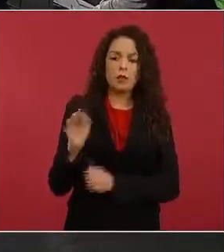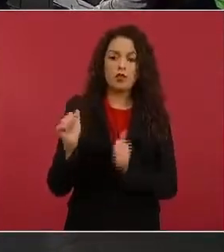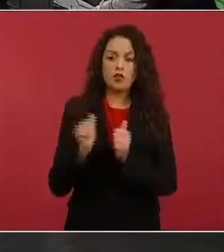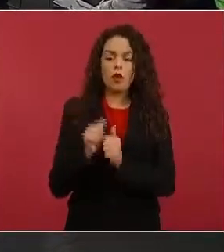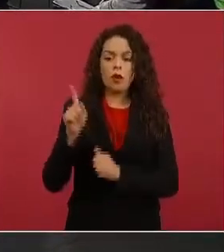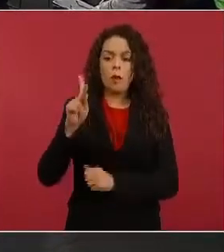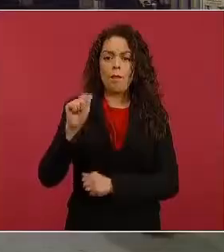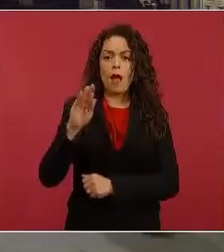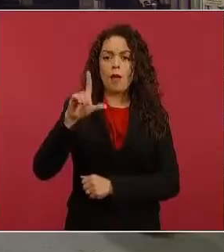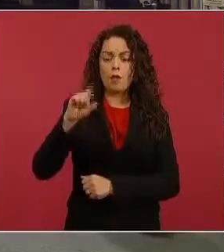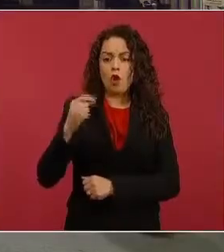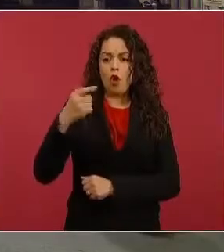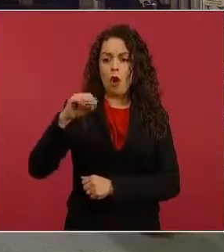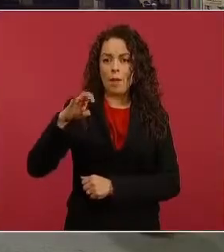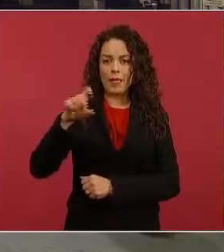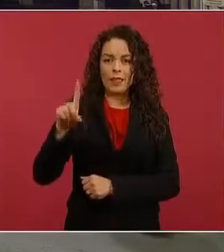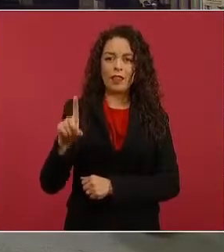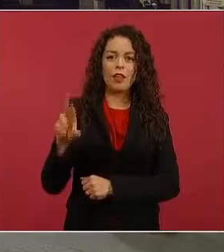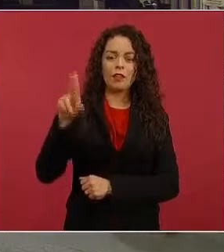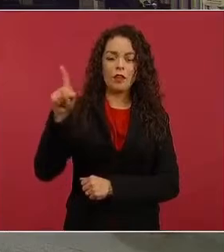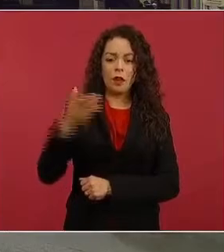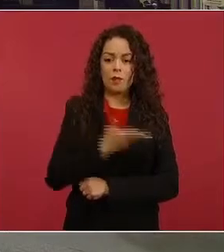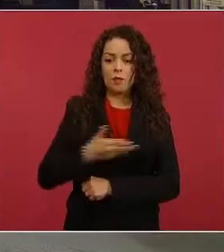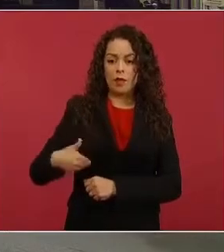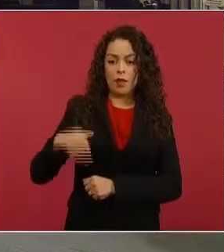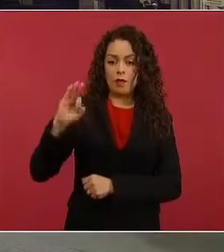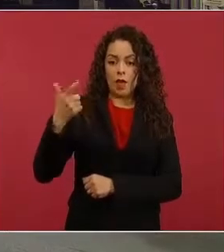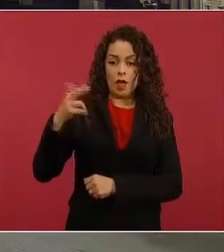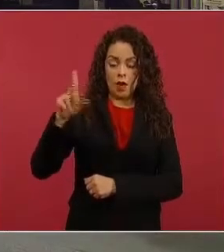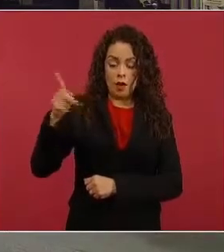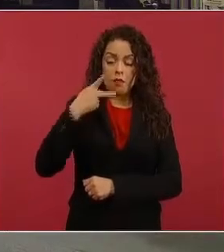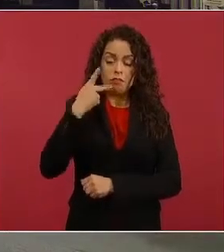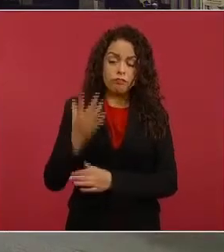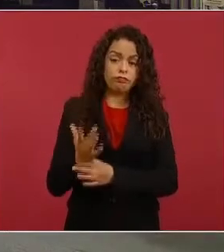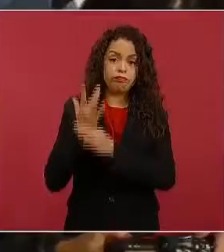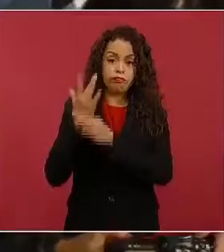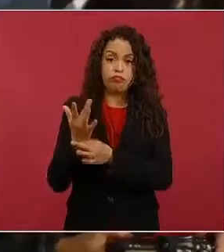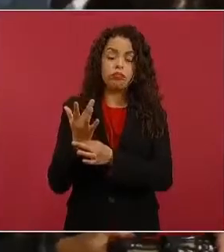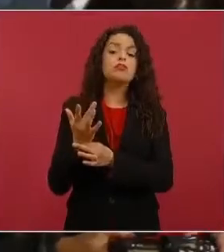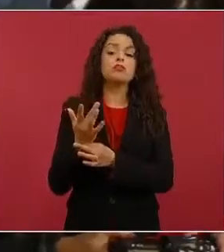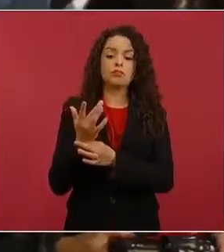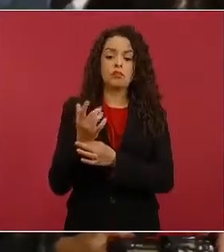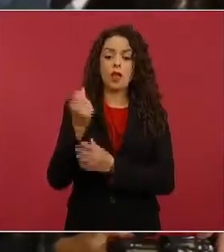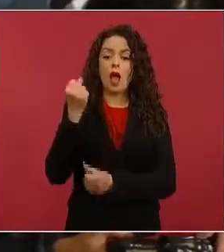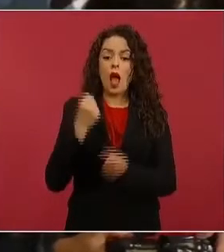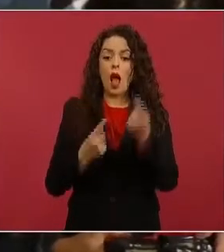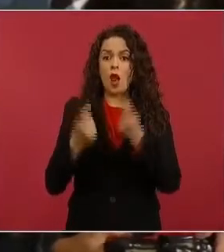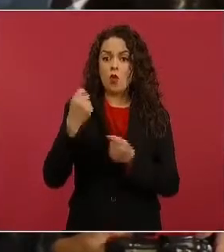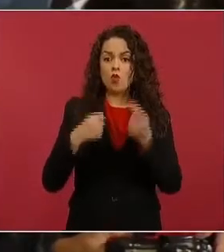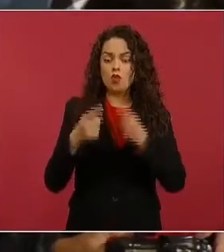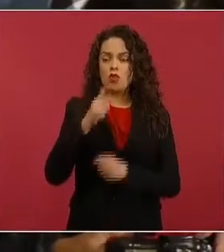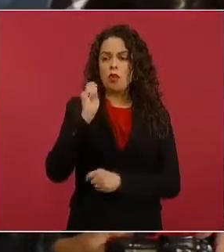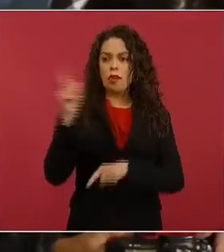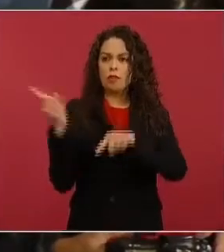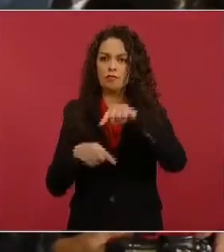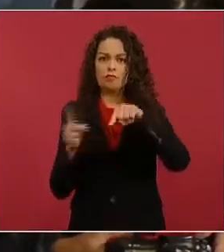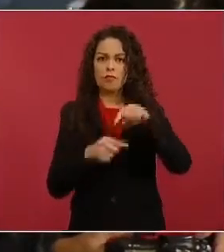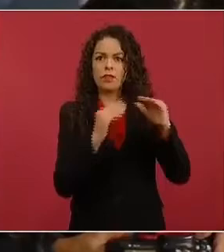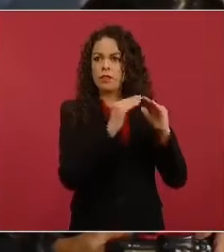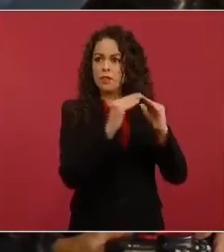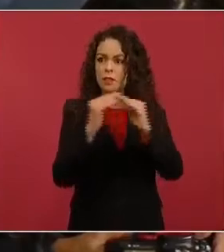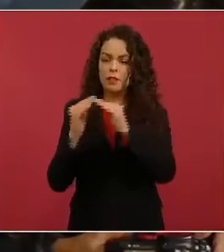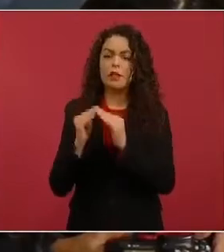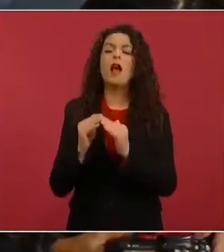Pablo Gómez. Presidente, la Fiscalía General de la República dio a conocer que van a rematar algunos bienes incautados para devolverles el dinero a